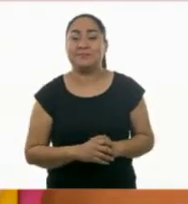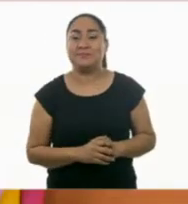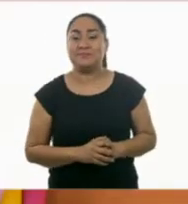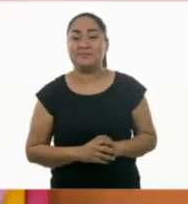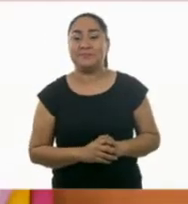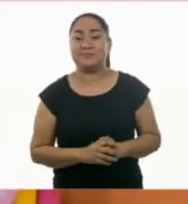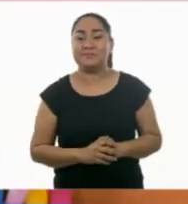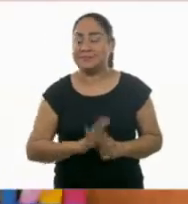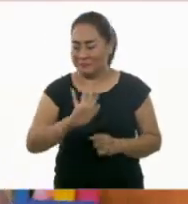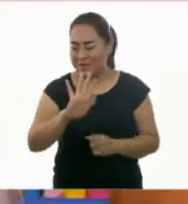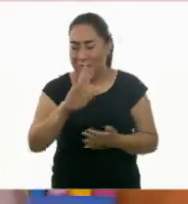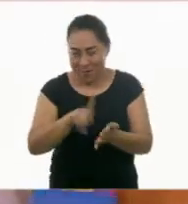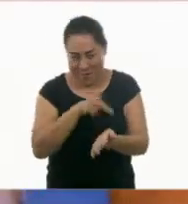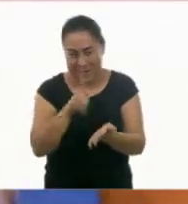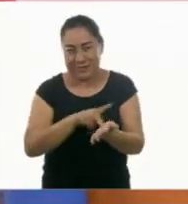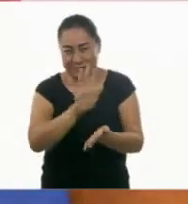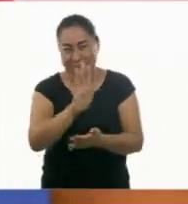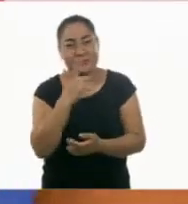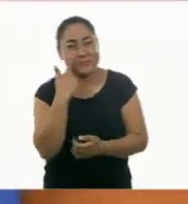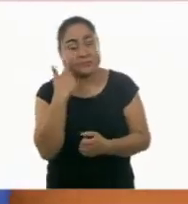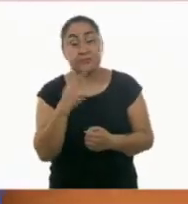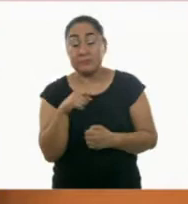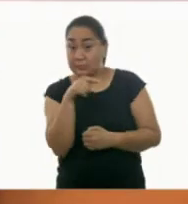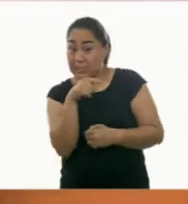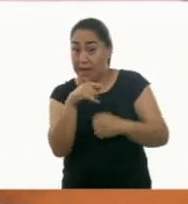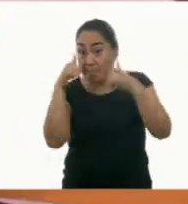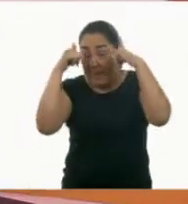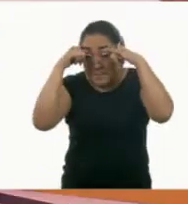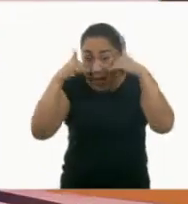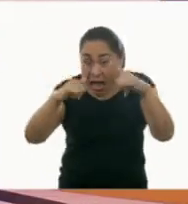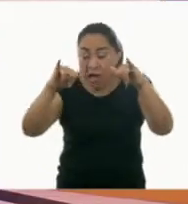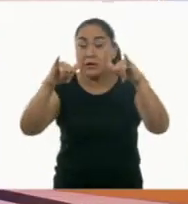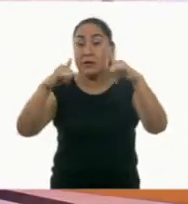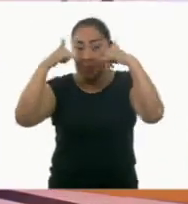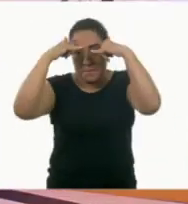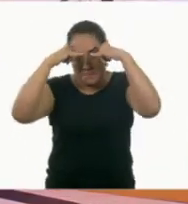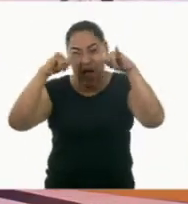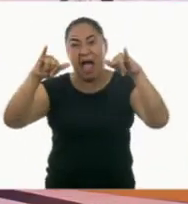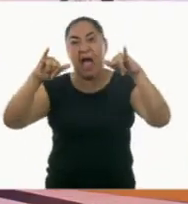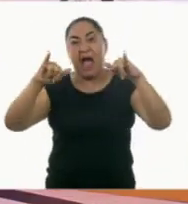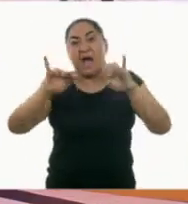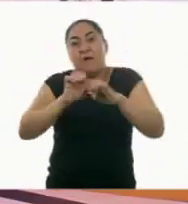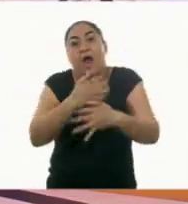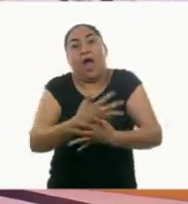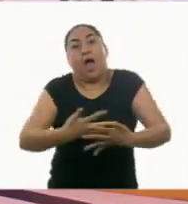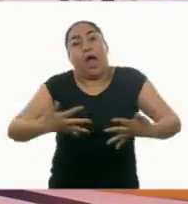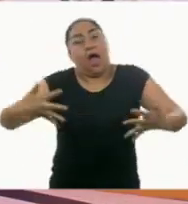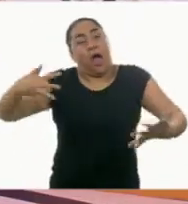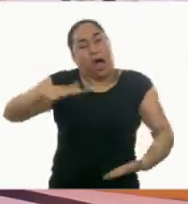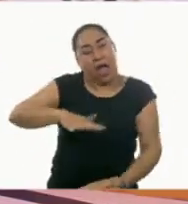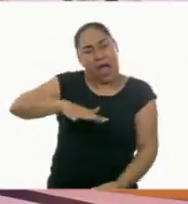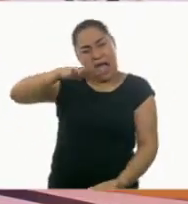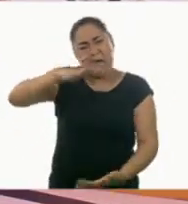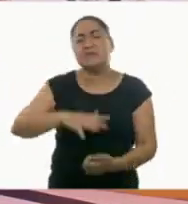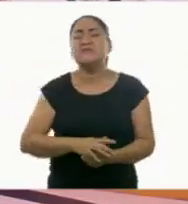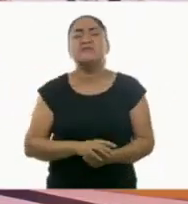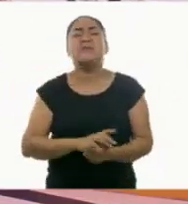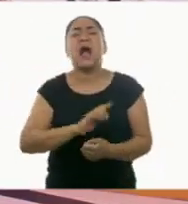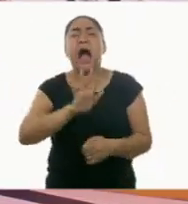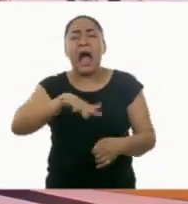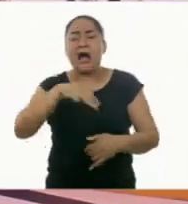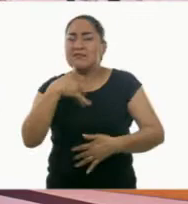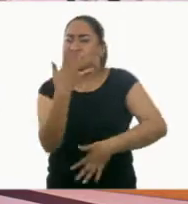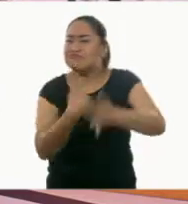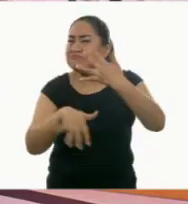Bueno, vamos a ver un poquito. La vaca también estaba muy agrandada, ¿verdad? ¿Qué más decía la canción?